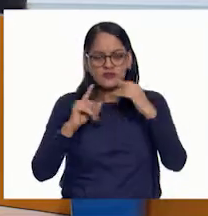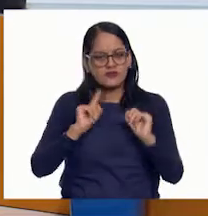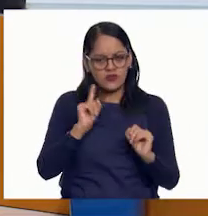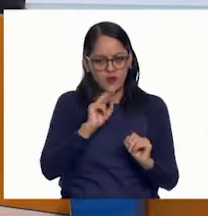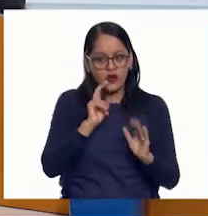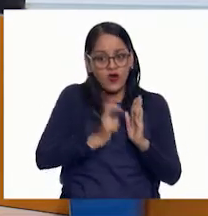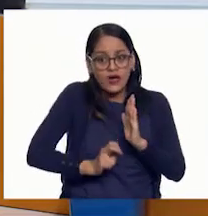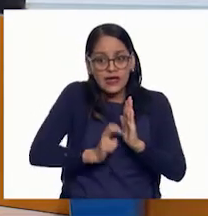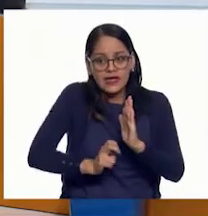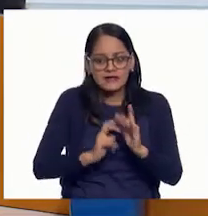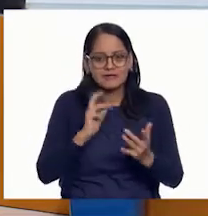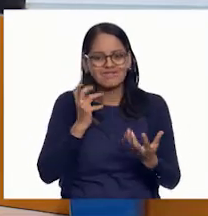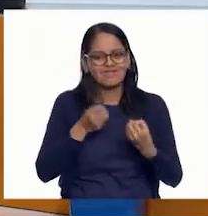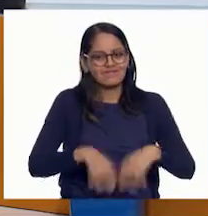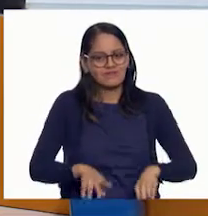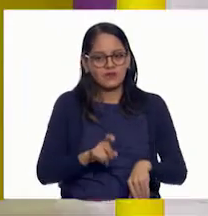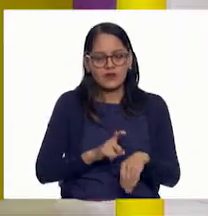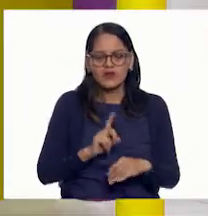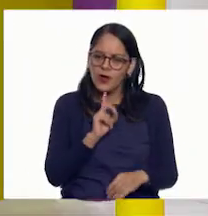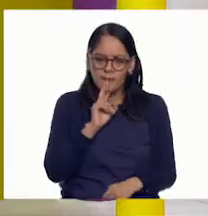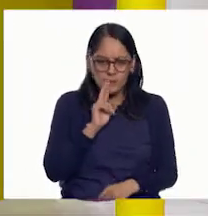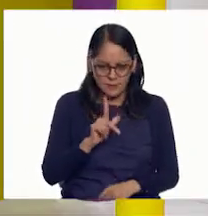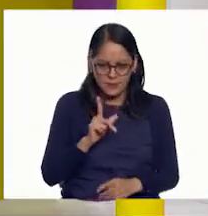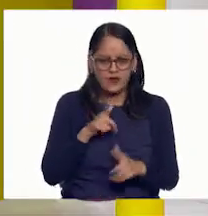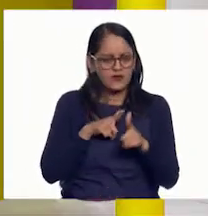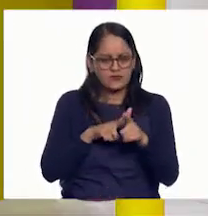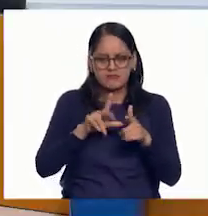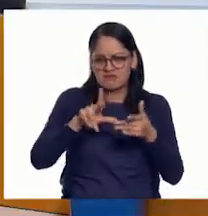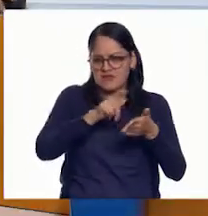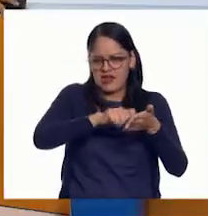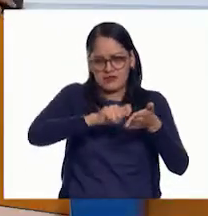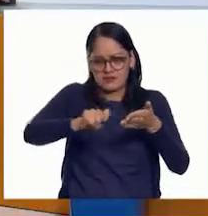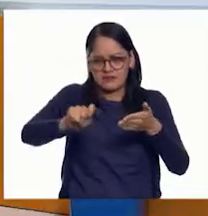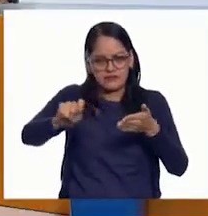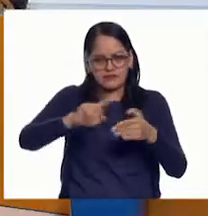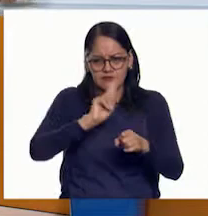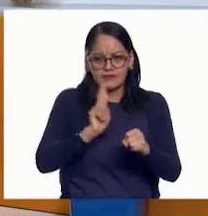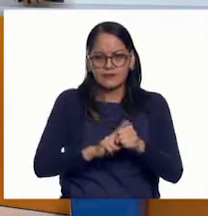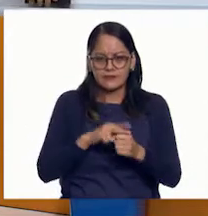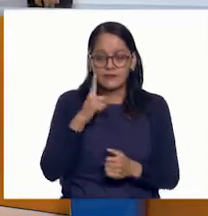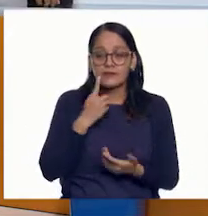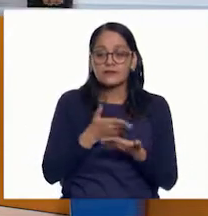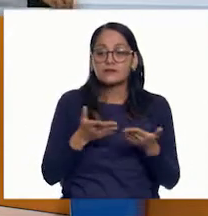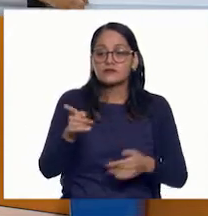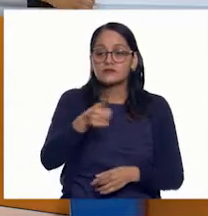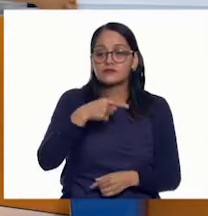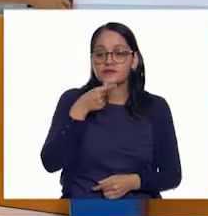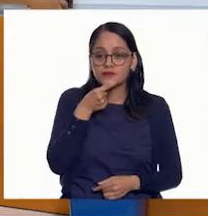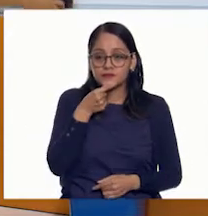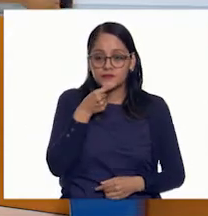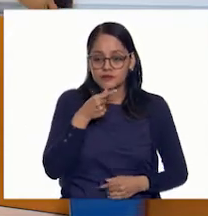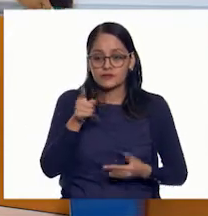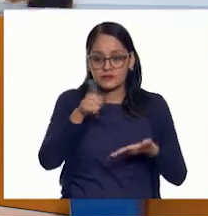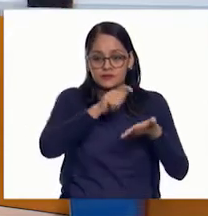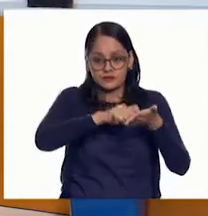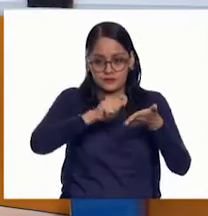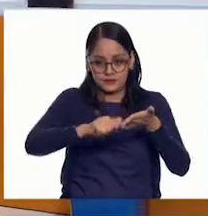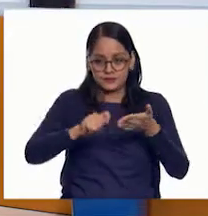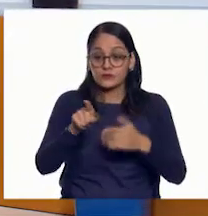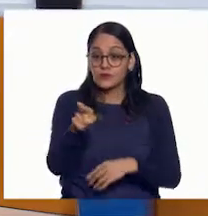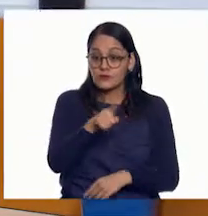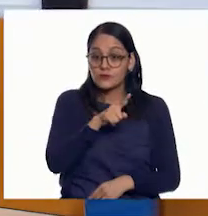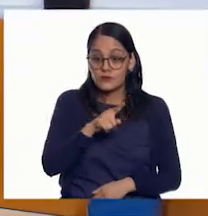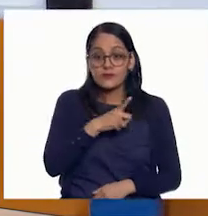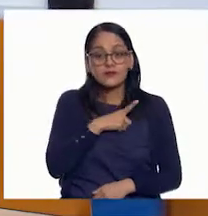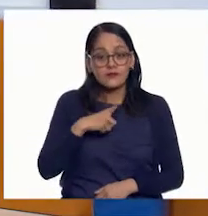estar corrigiendo. Es verdad. ¿Sale? Y entonces vamos a empezar a anotar, niños y niñas, ustedes tienen